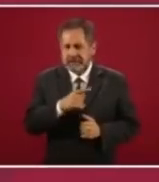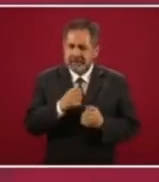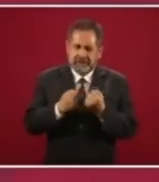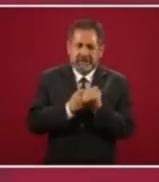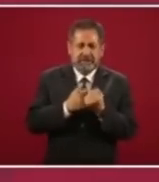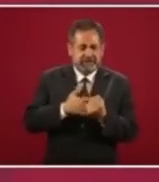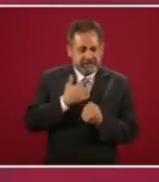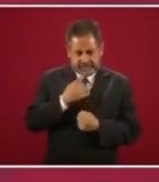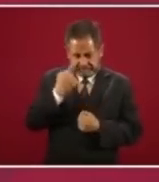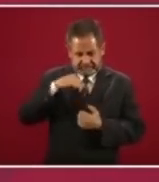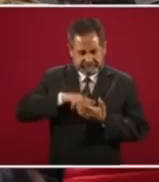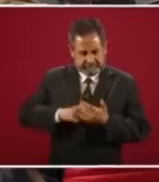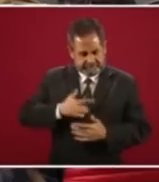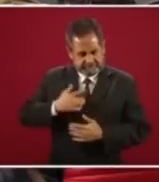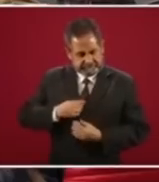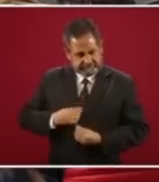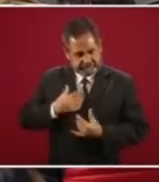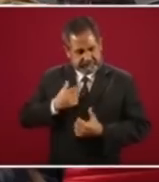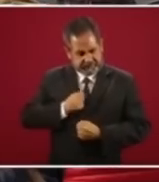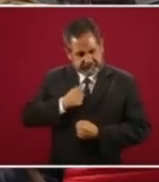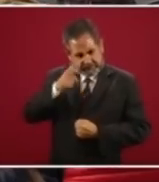fortalecer el espíritu,